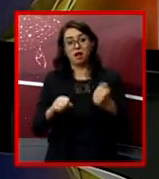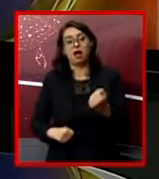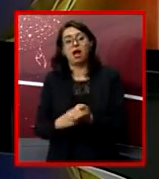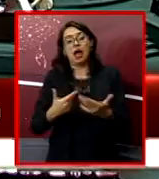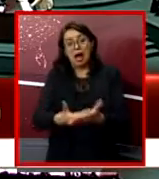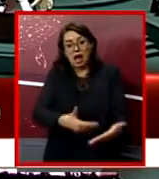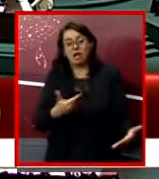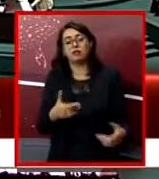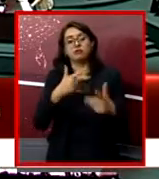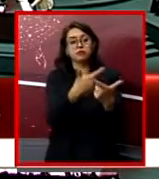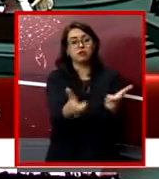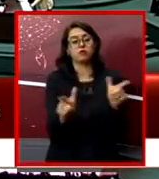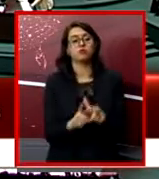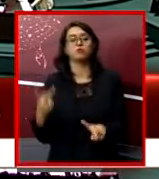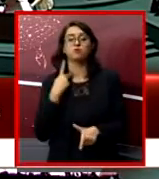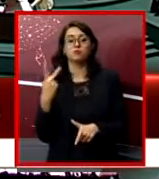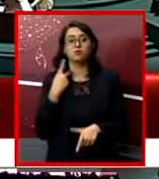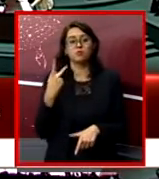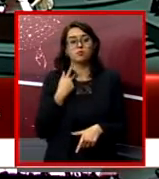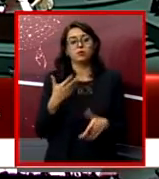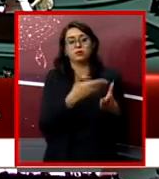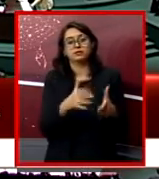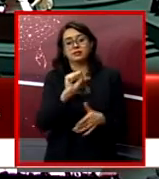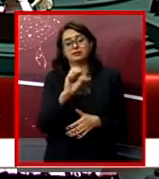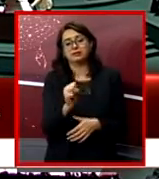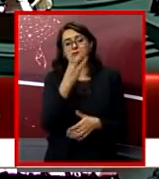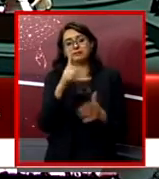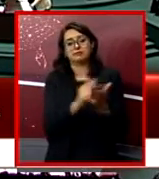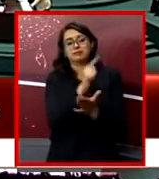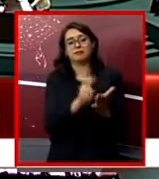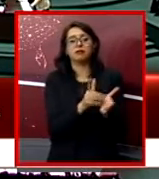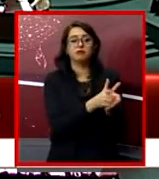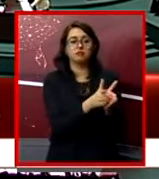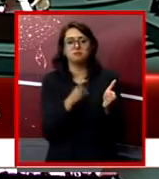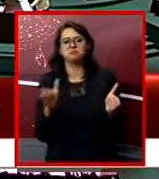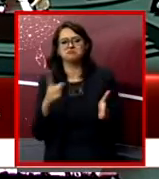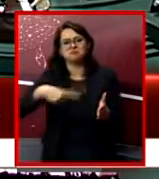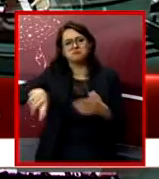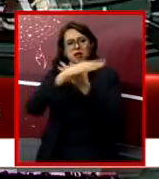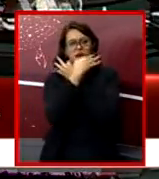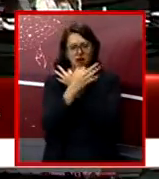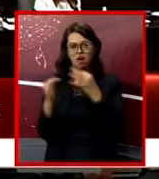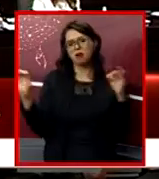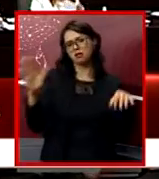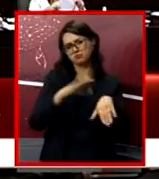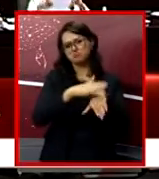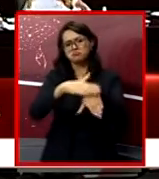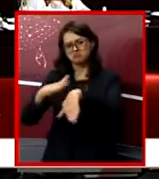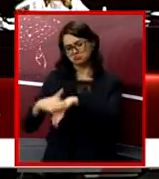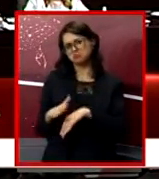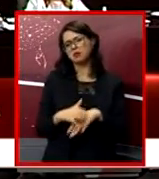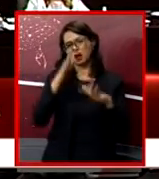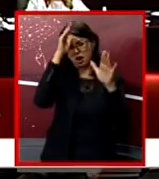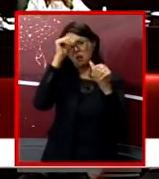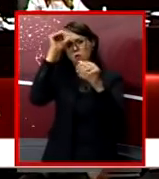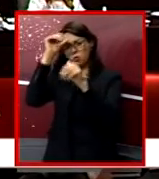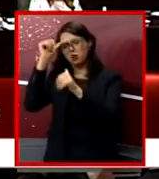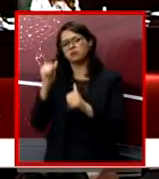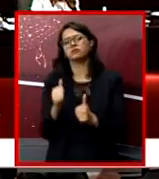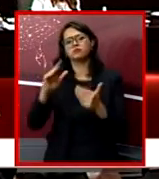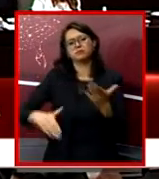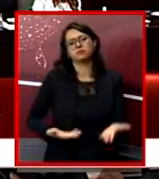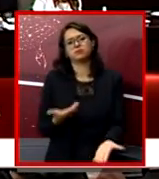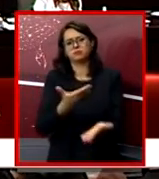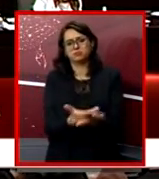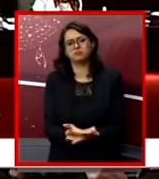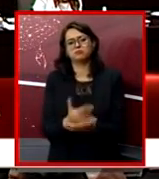con representación en la 63ª legislatura se pronunciaron en torno a este punto de acuerdo presentado por la